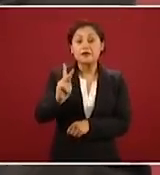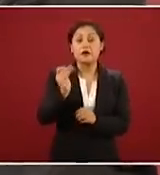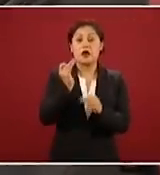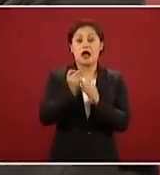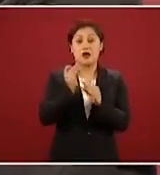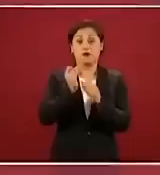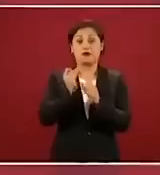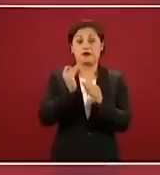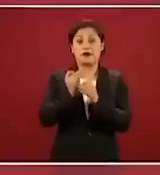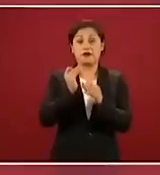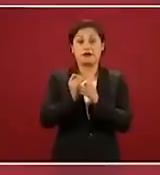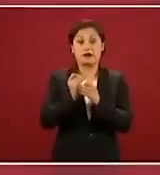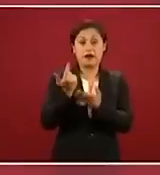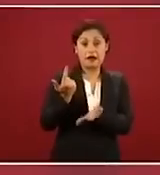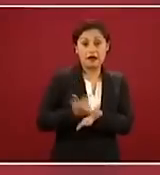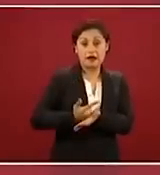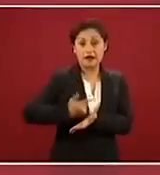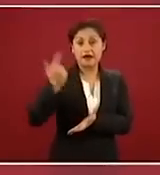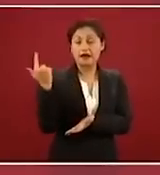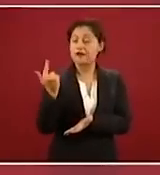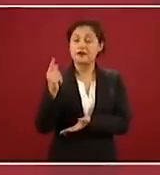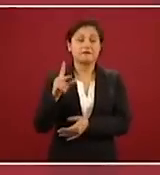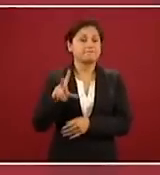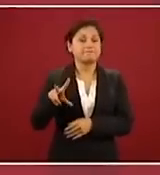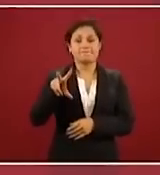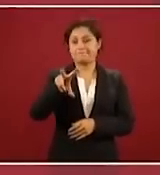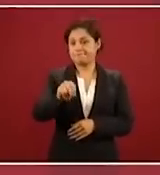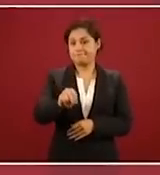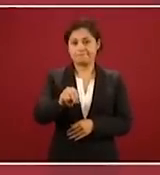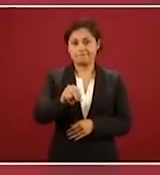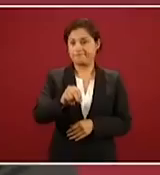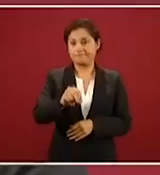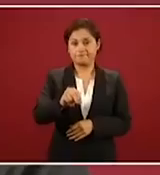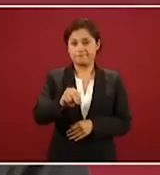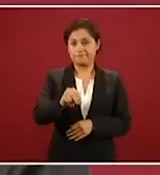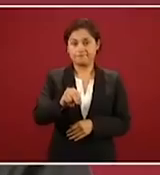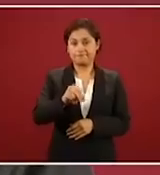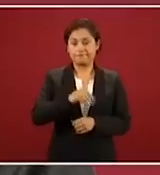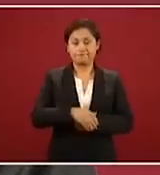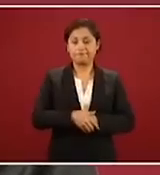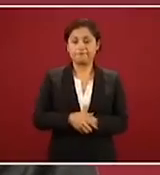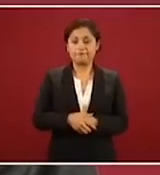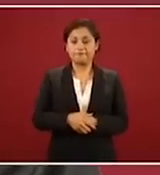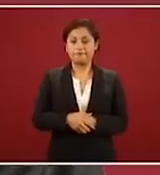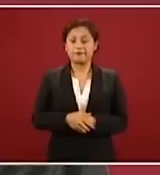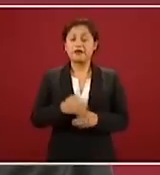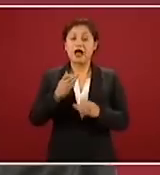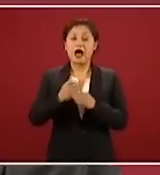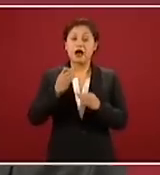grave, para decirlo así. Se considera,